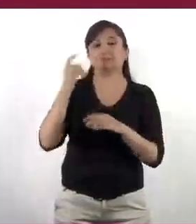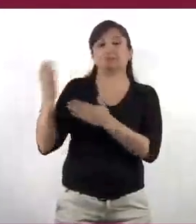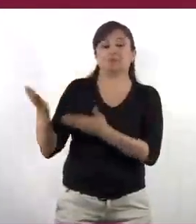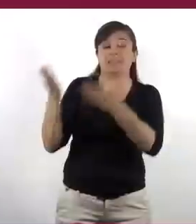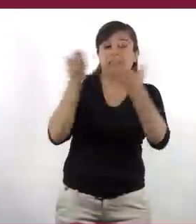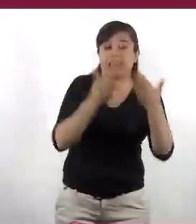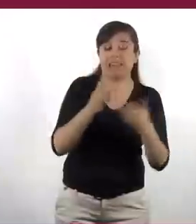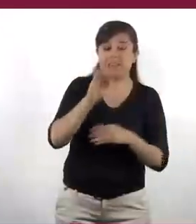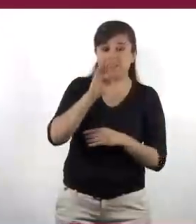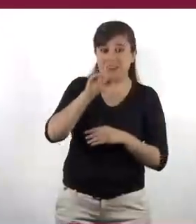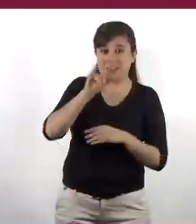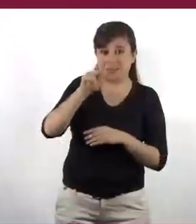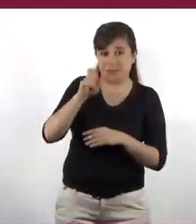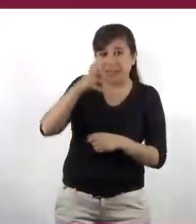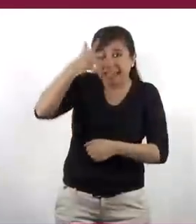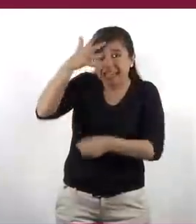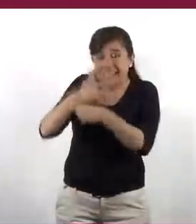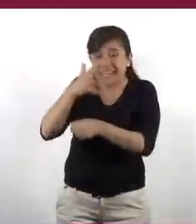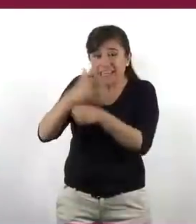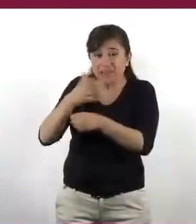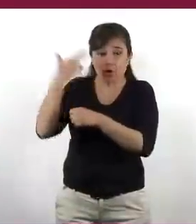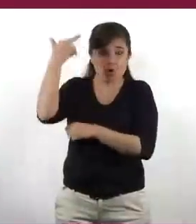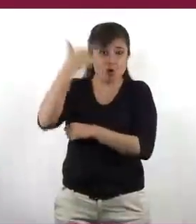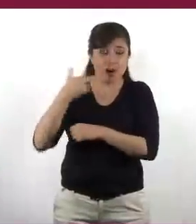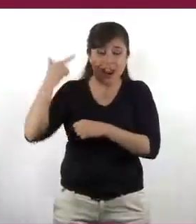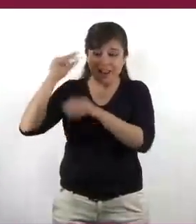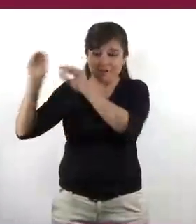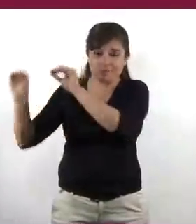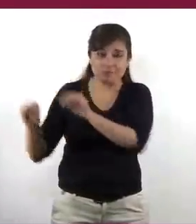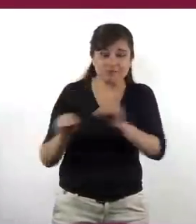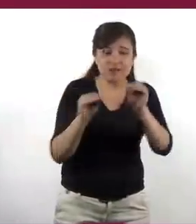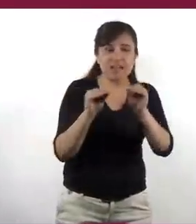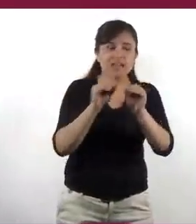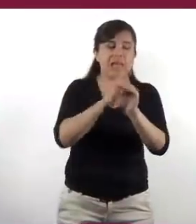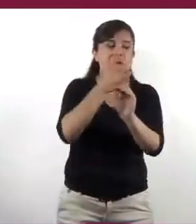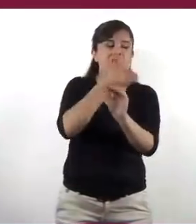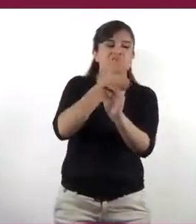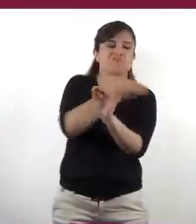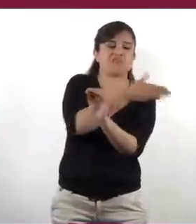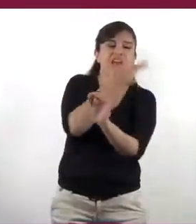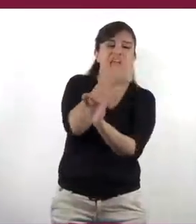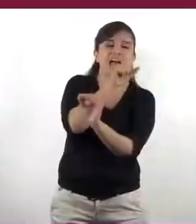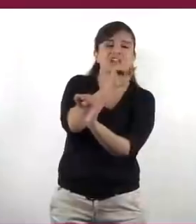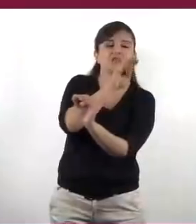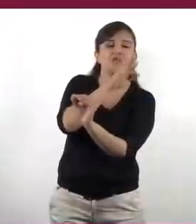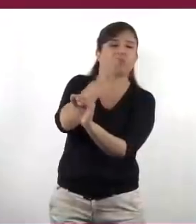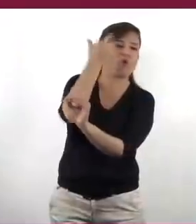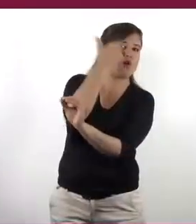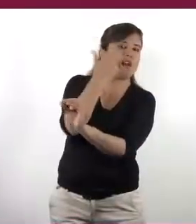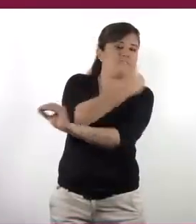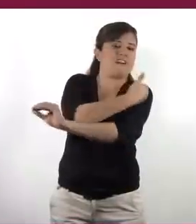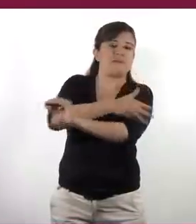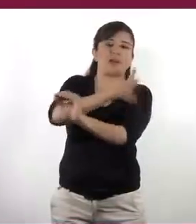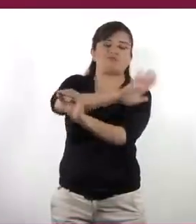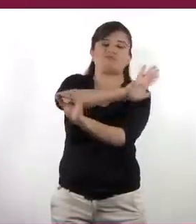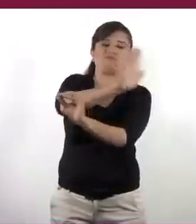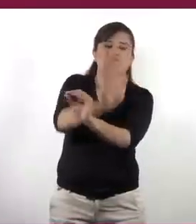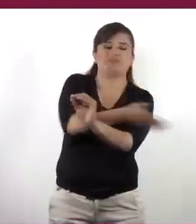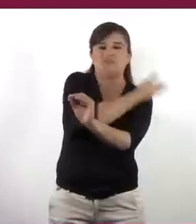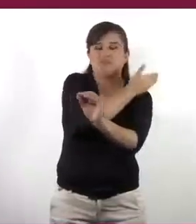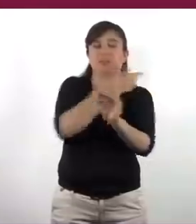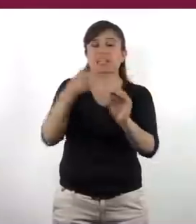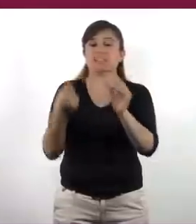de Felipe V al trono español significó el fin de la dinastía de los Habsburgo y la llegada de la Casa de los